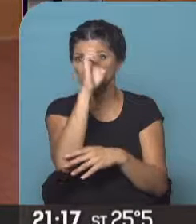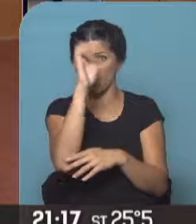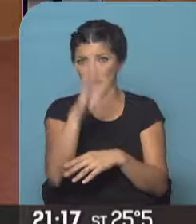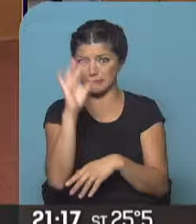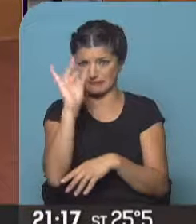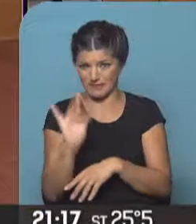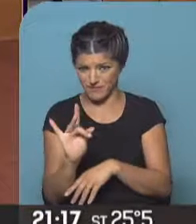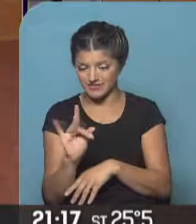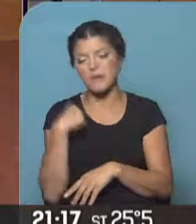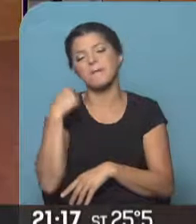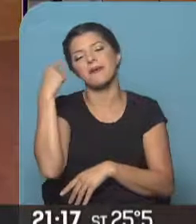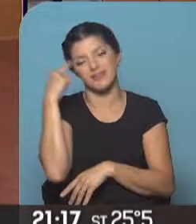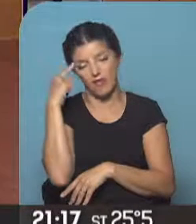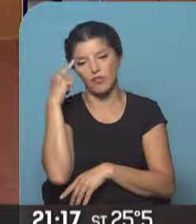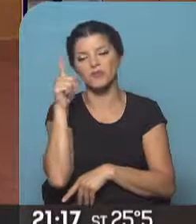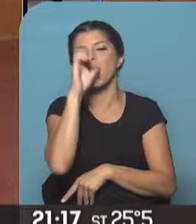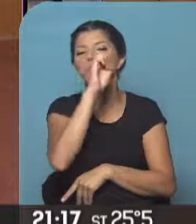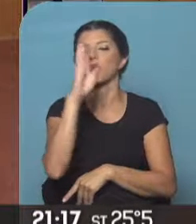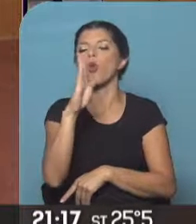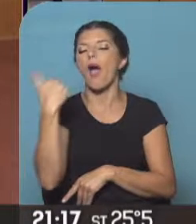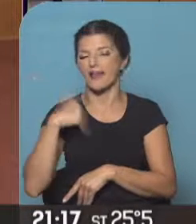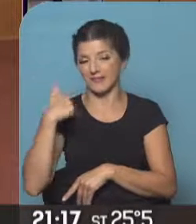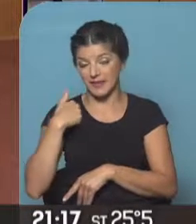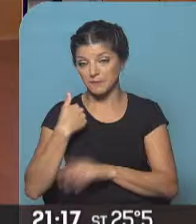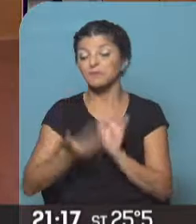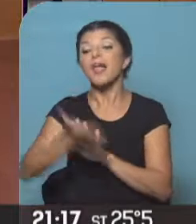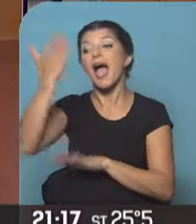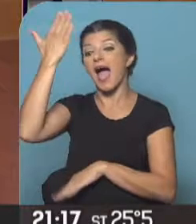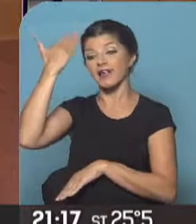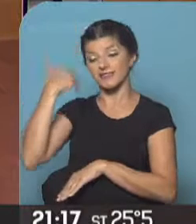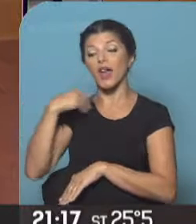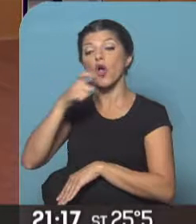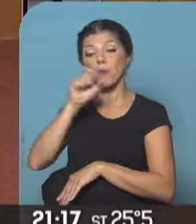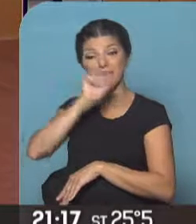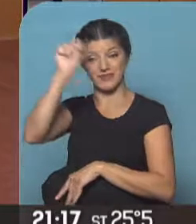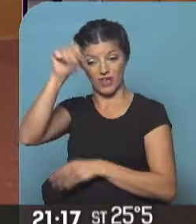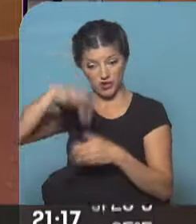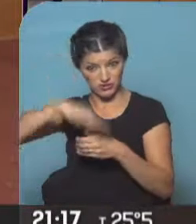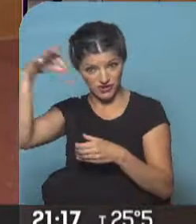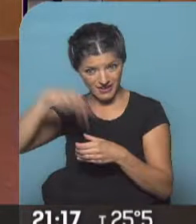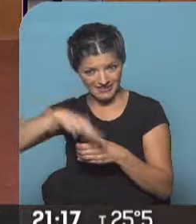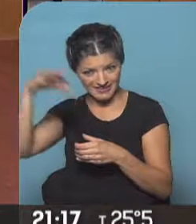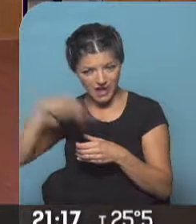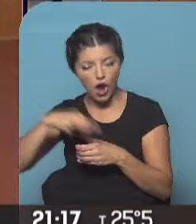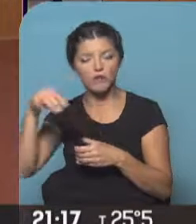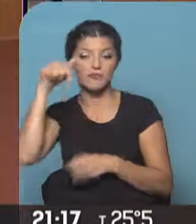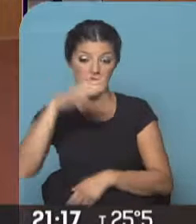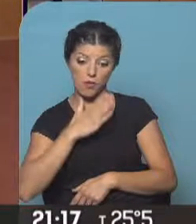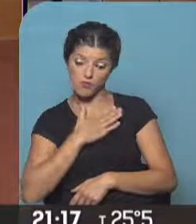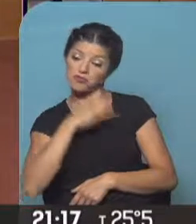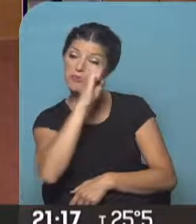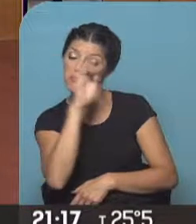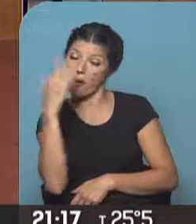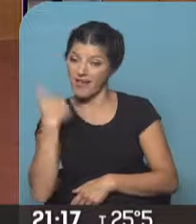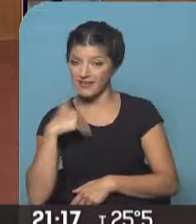tocado a los equipos del fútbol argentino. Ayer se realizó el sorteo de la Copa Libertadores de América y a cada uno de los equipos del fútbol nuestro le tocó